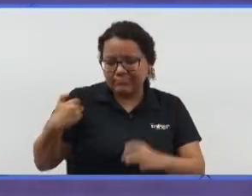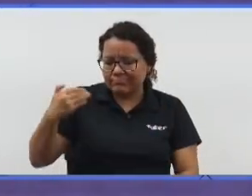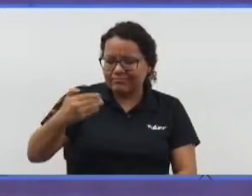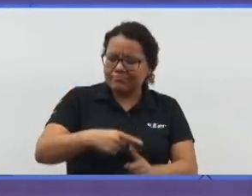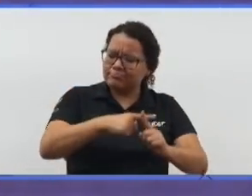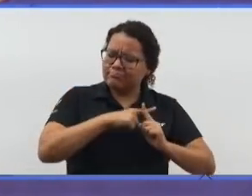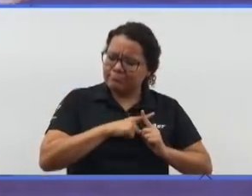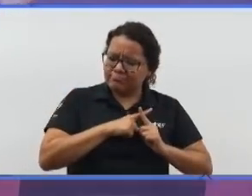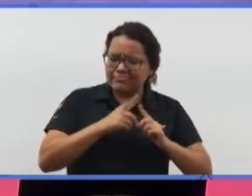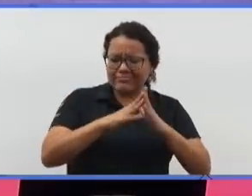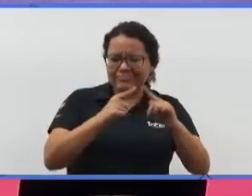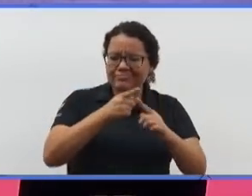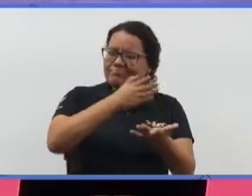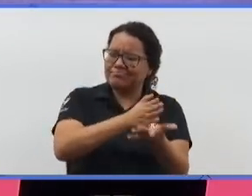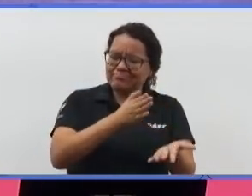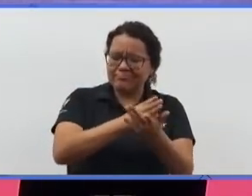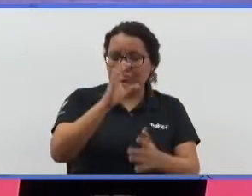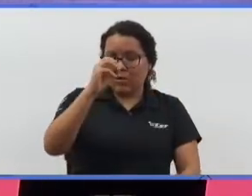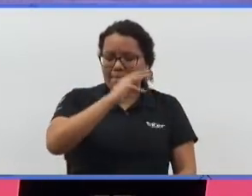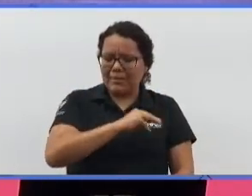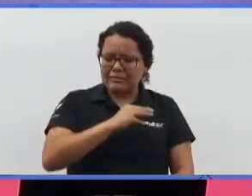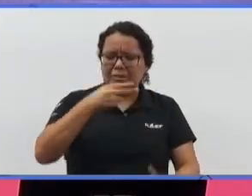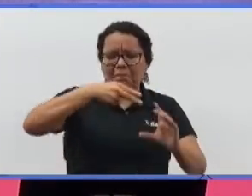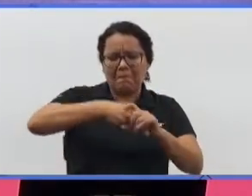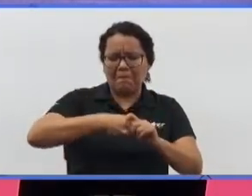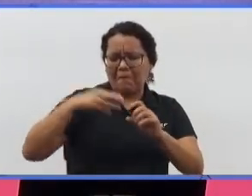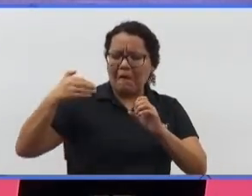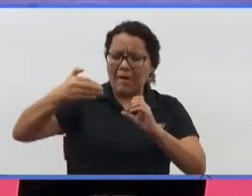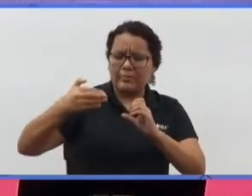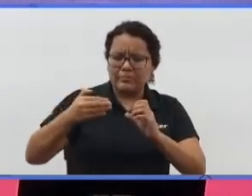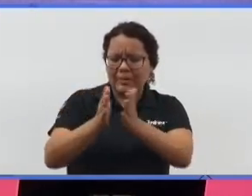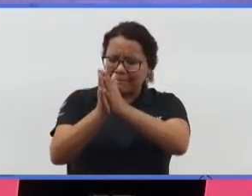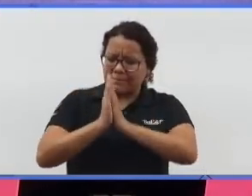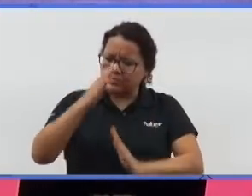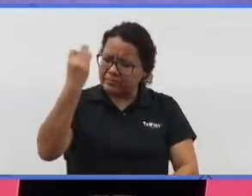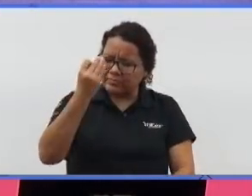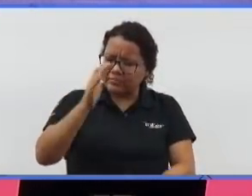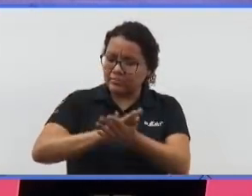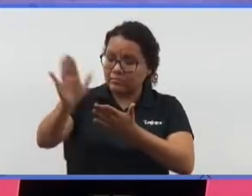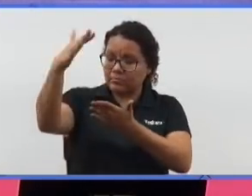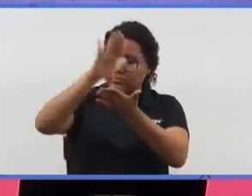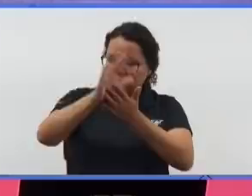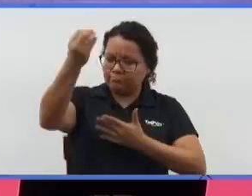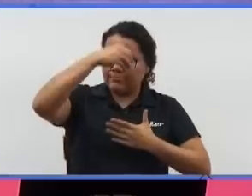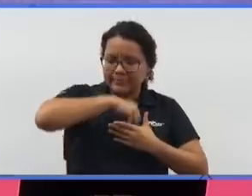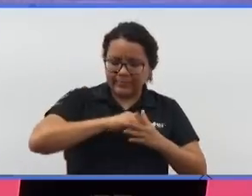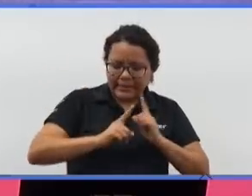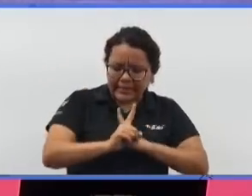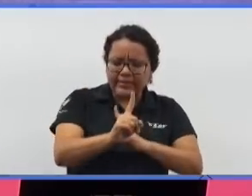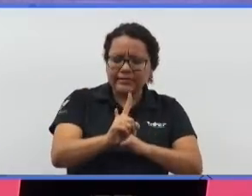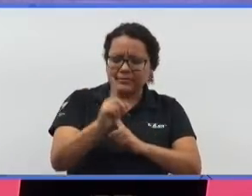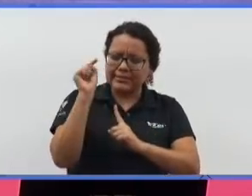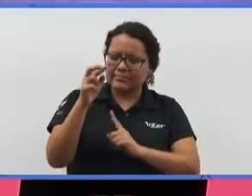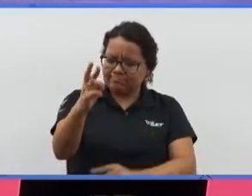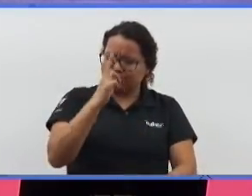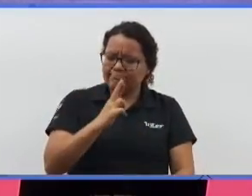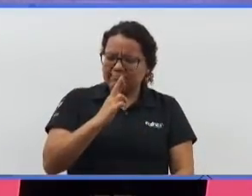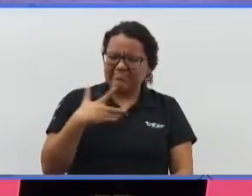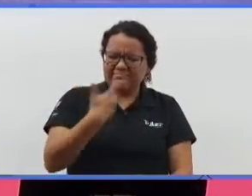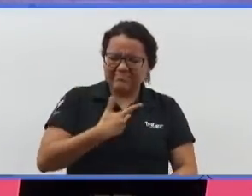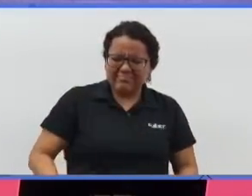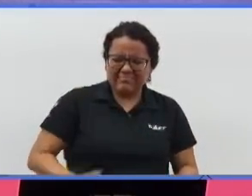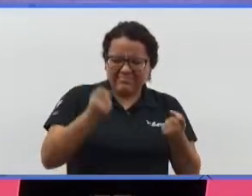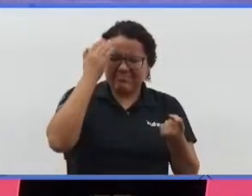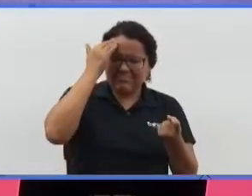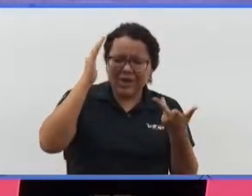algunos años en el ministerio por favor que tu espíritu santo nos ayude nos guíe y puede responder cómo saber si somos salvos